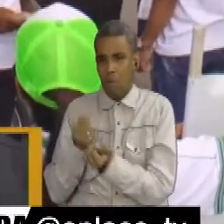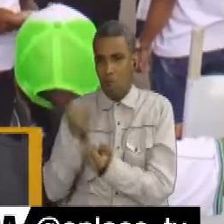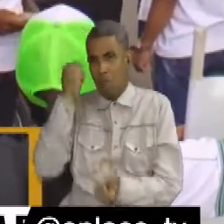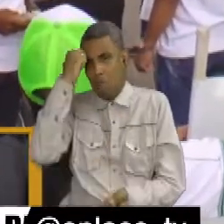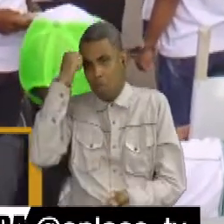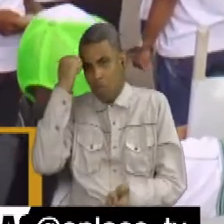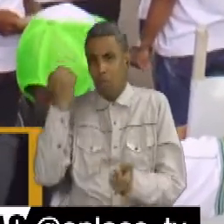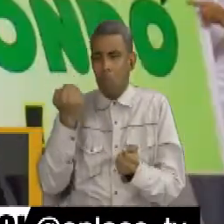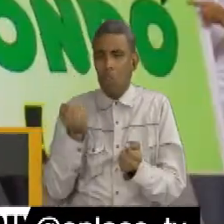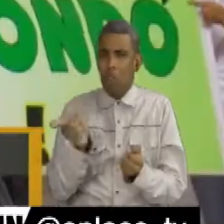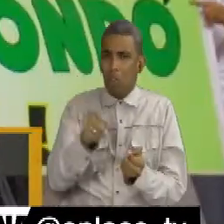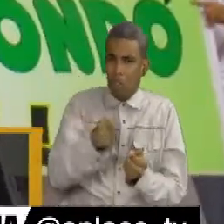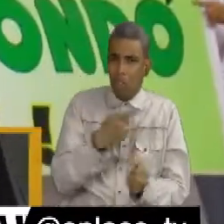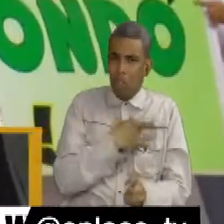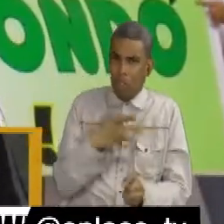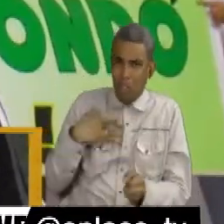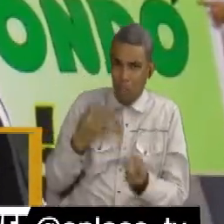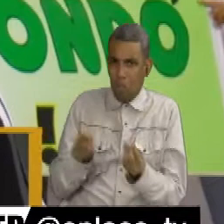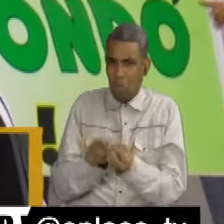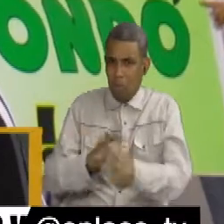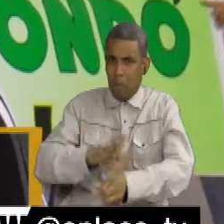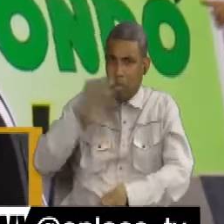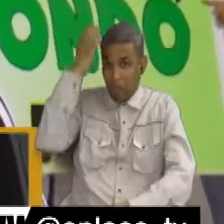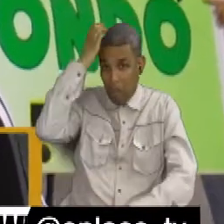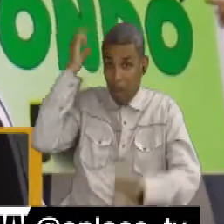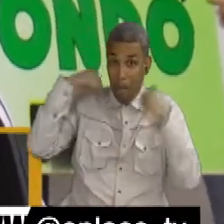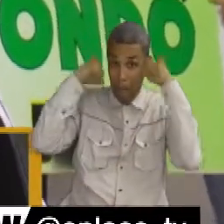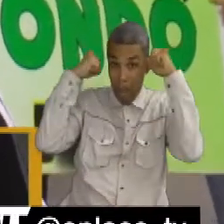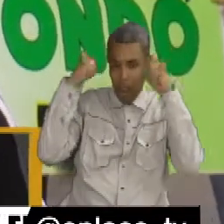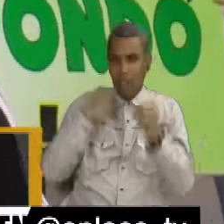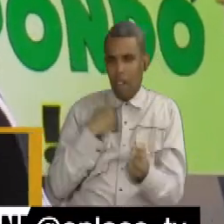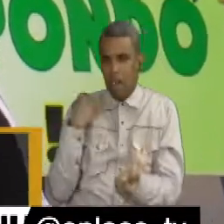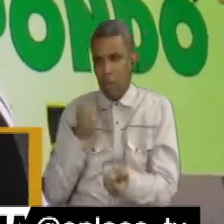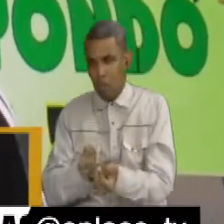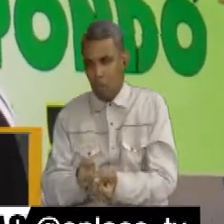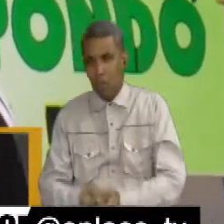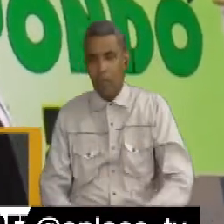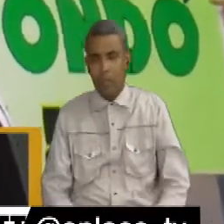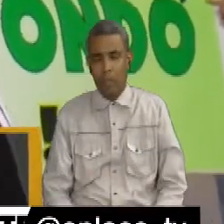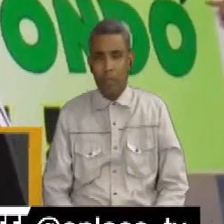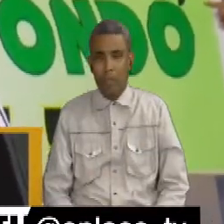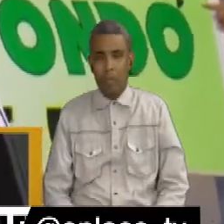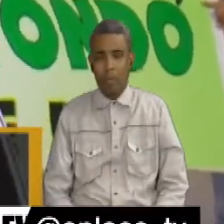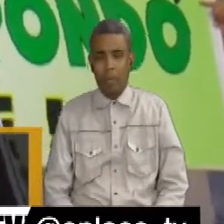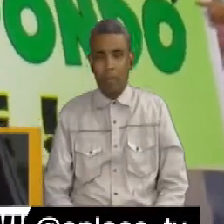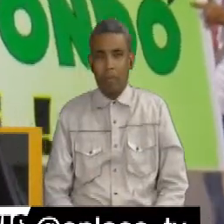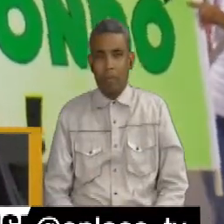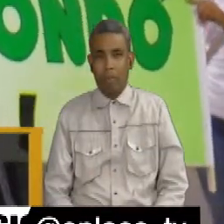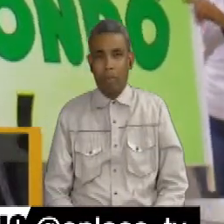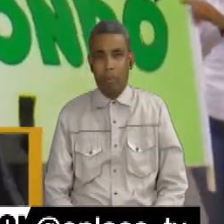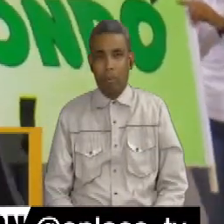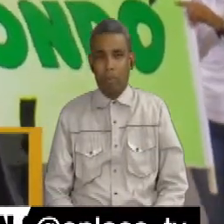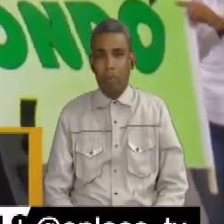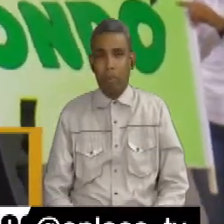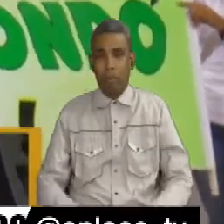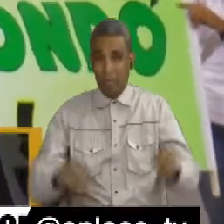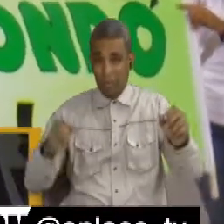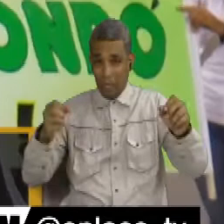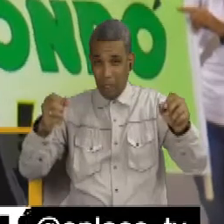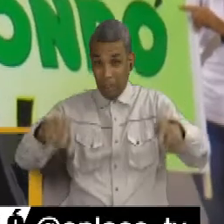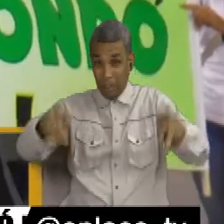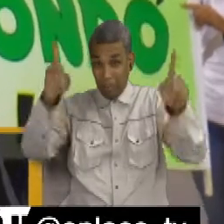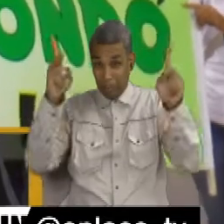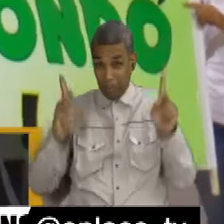salud. Este es el puente que une el departamento de Santander con el departamento de Antioquia, el puente Guillermo Gaviria